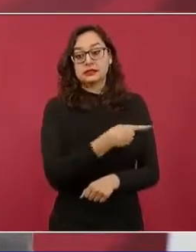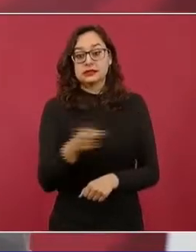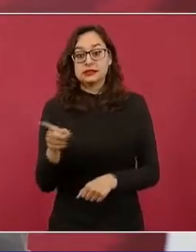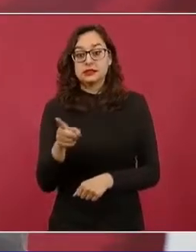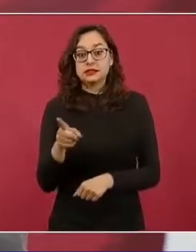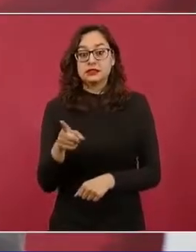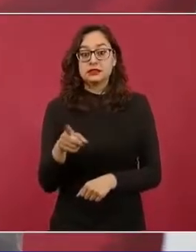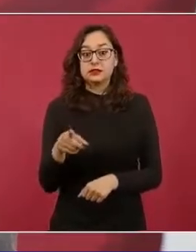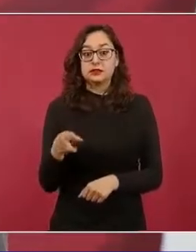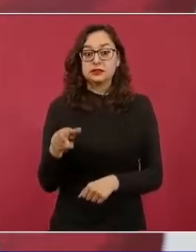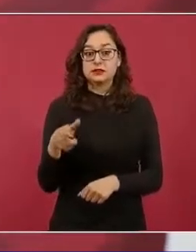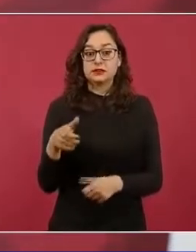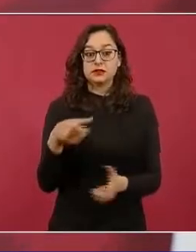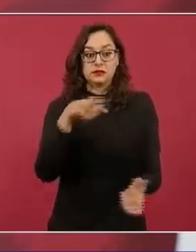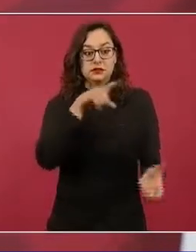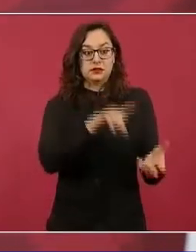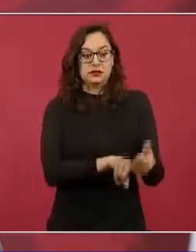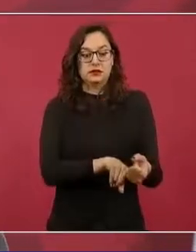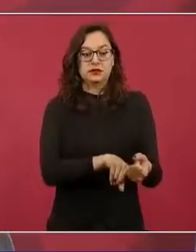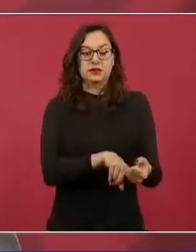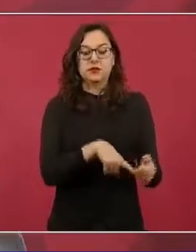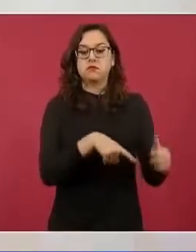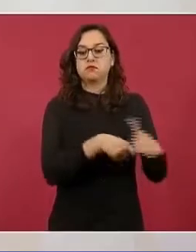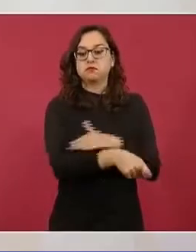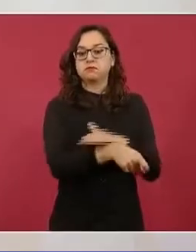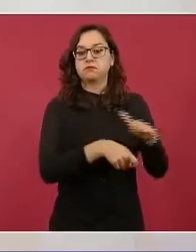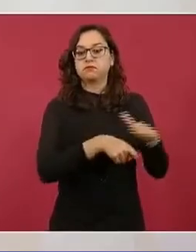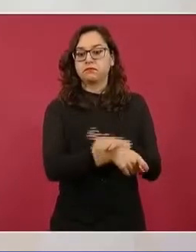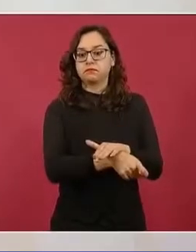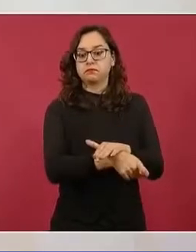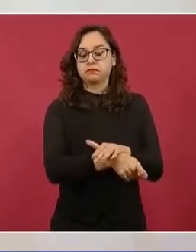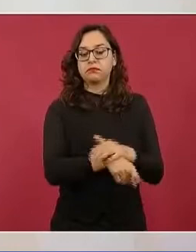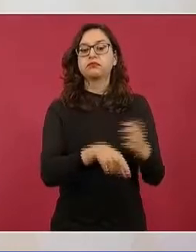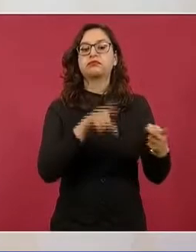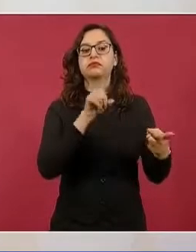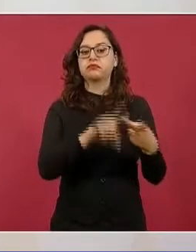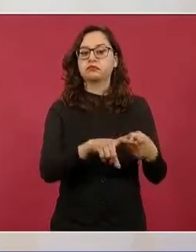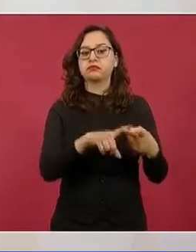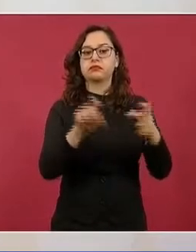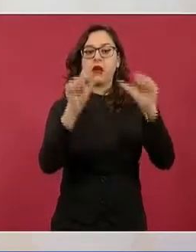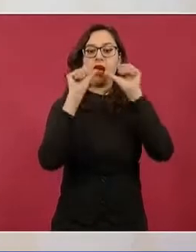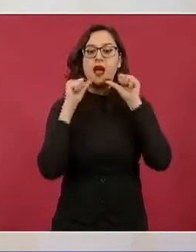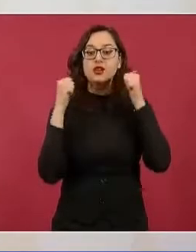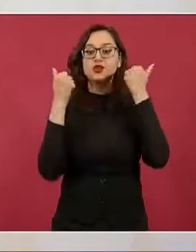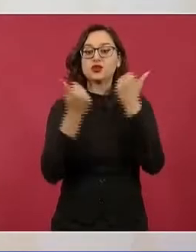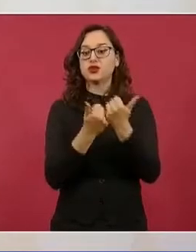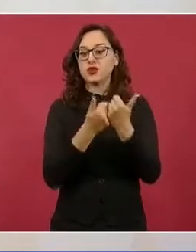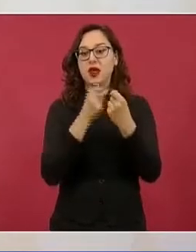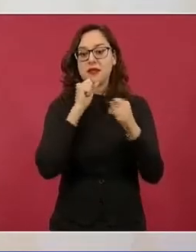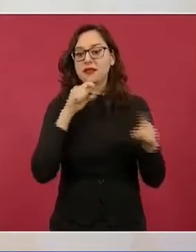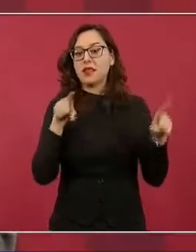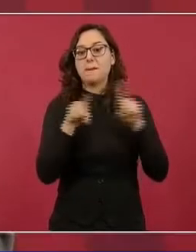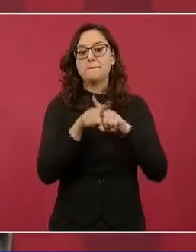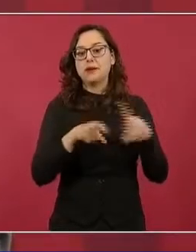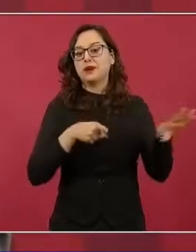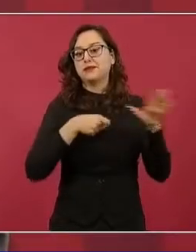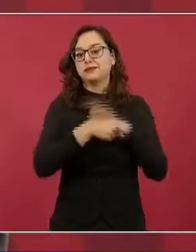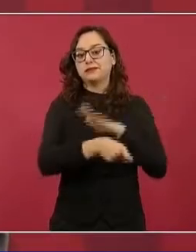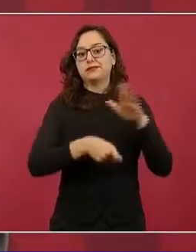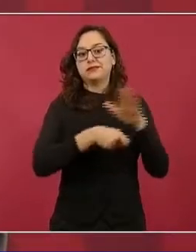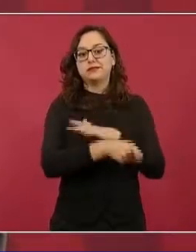de los medios conservadores, otros de asociaciones como la de la